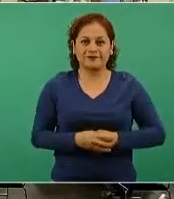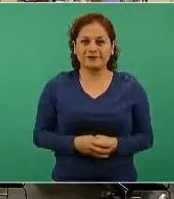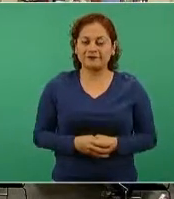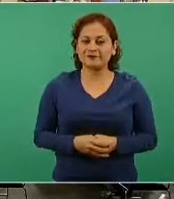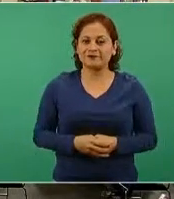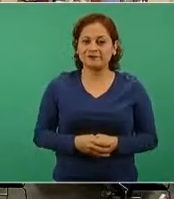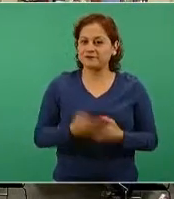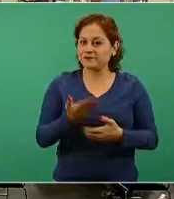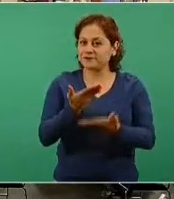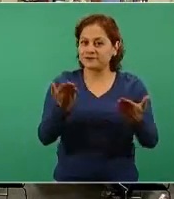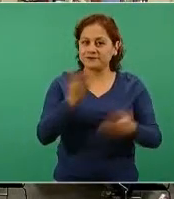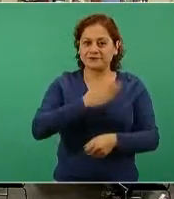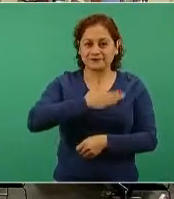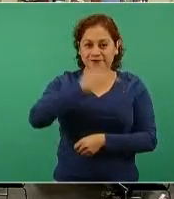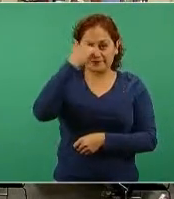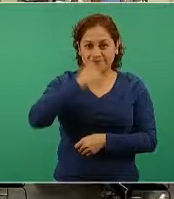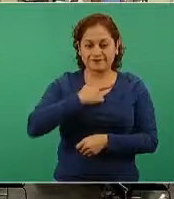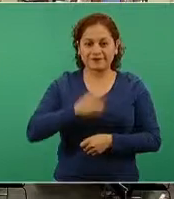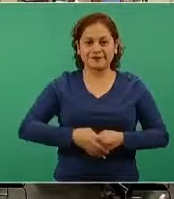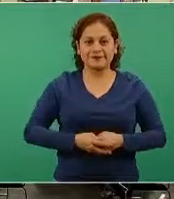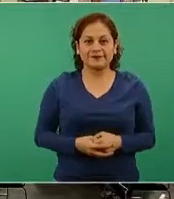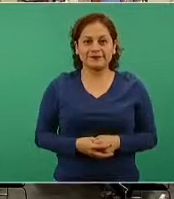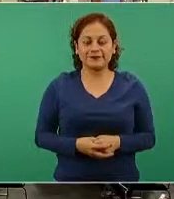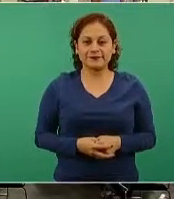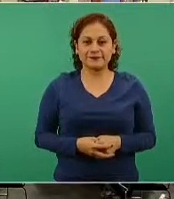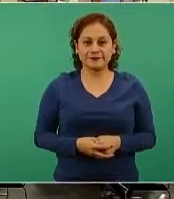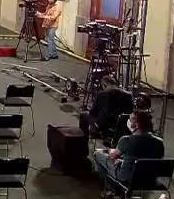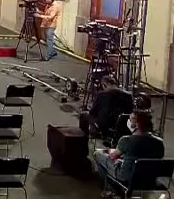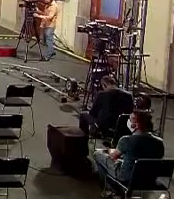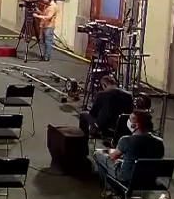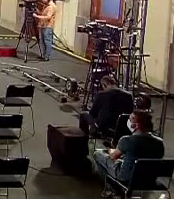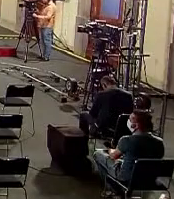todos ustedes muy buenas noches.